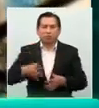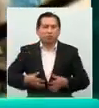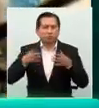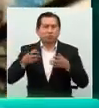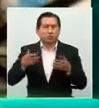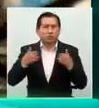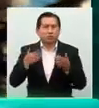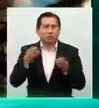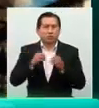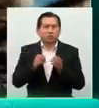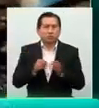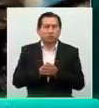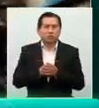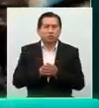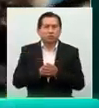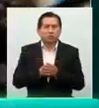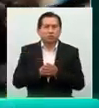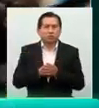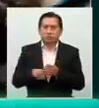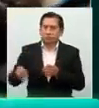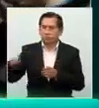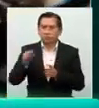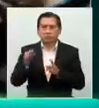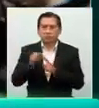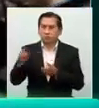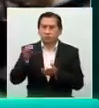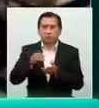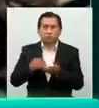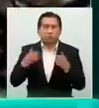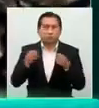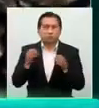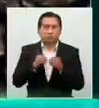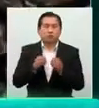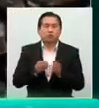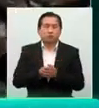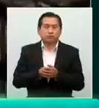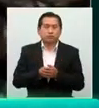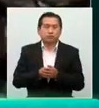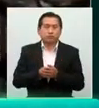Segundo, uno de los principales servicios